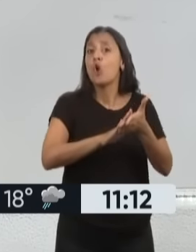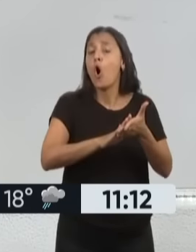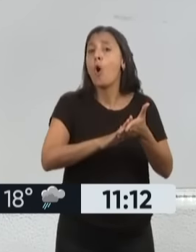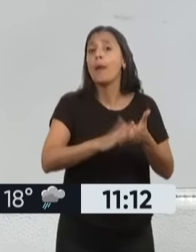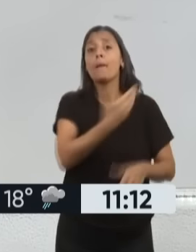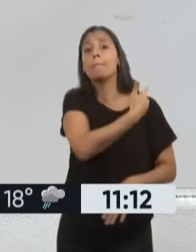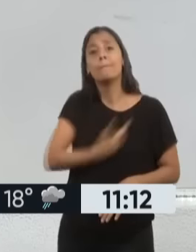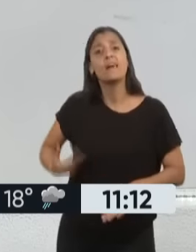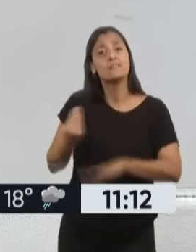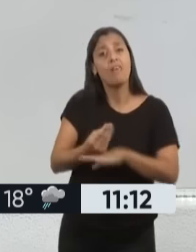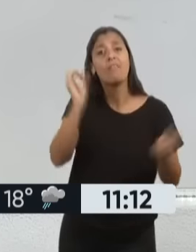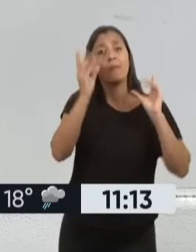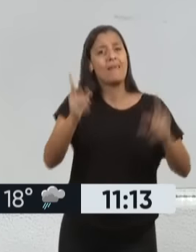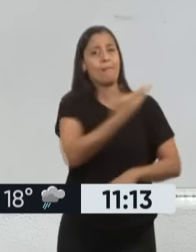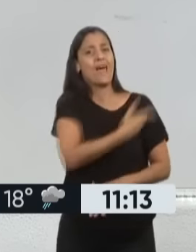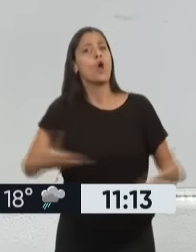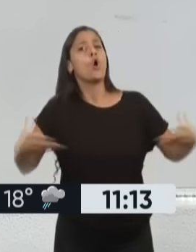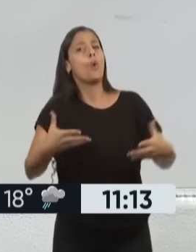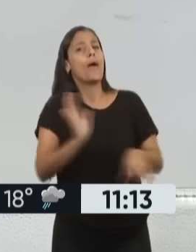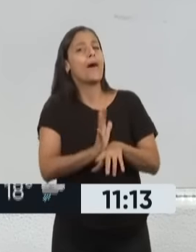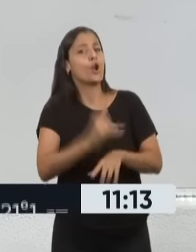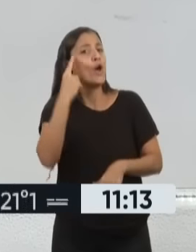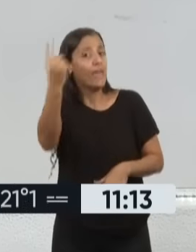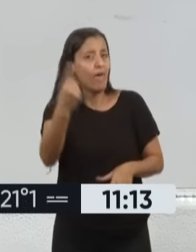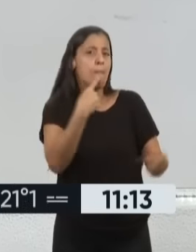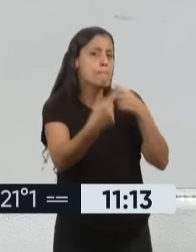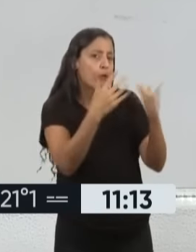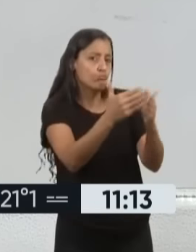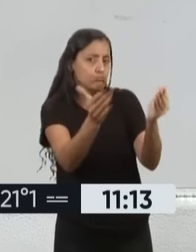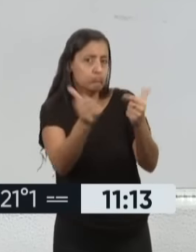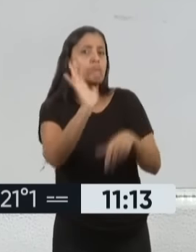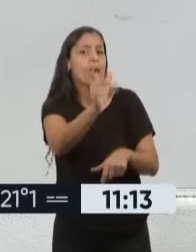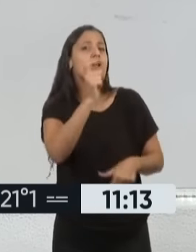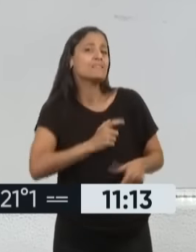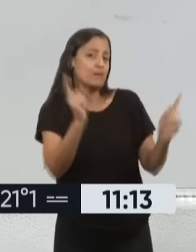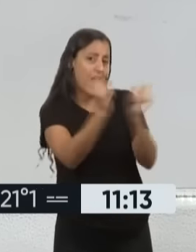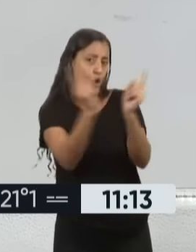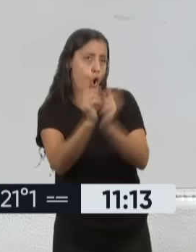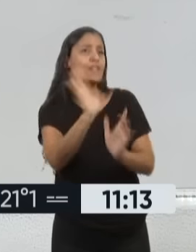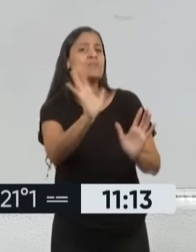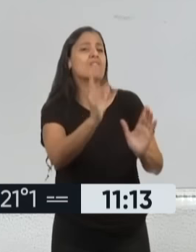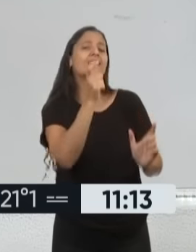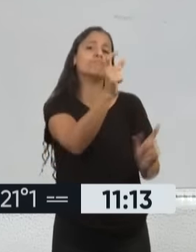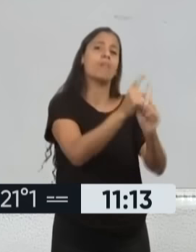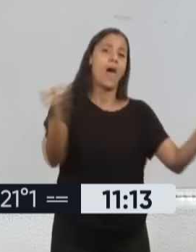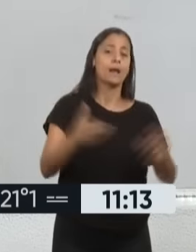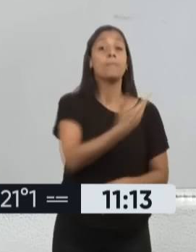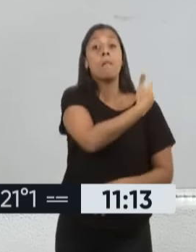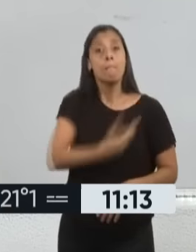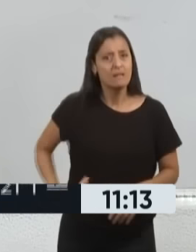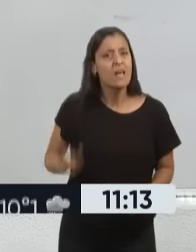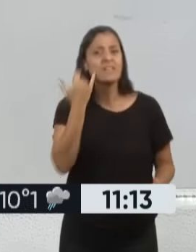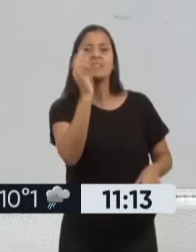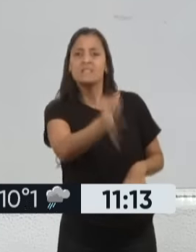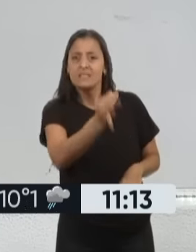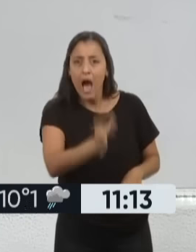del presidente y del gobierno en general preguntas rápidas pero seguramente va a ser una respuesta corta no hace falta que sea tan extensa el presidente estaba al tanto